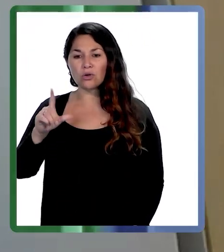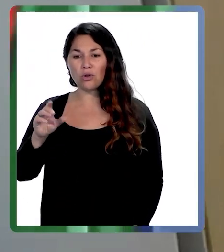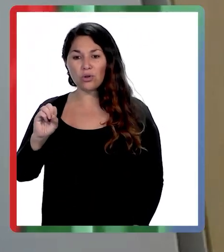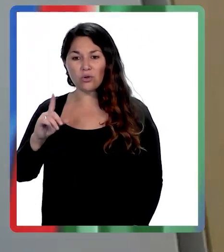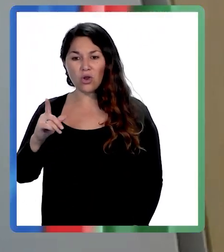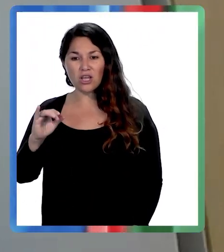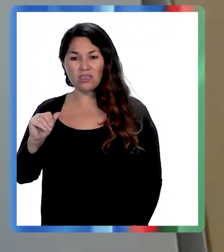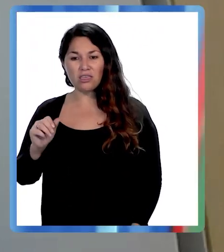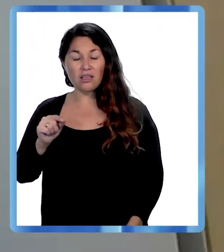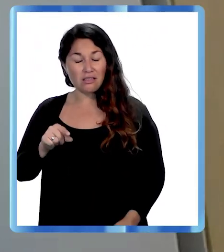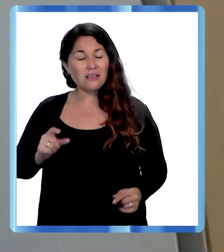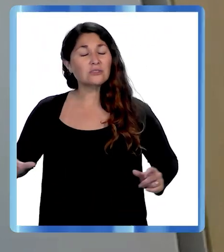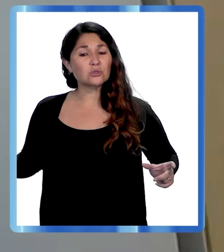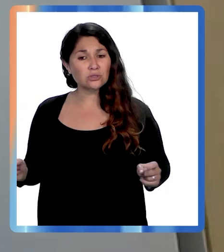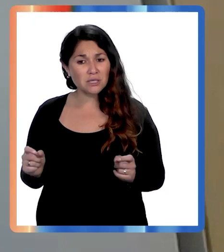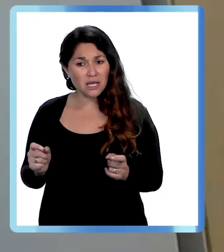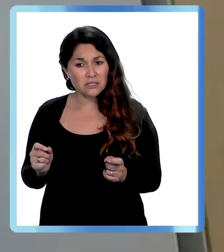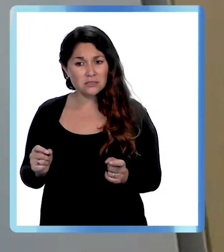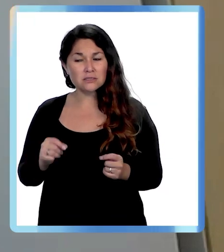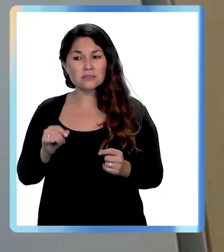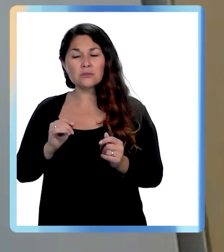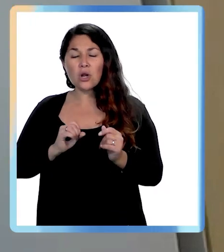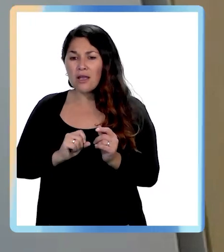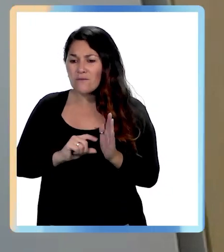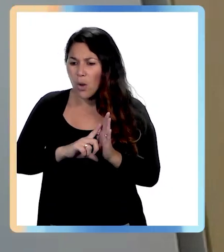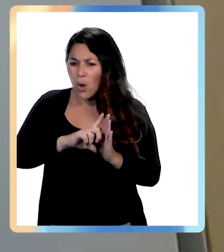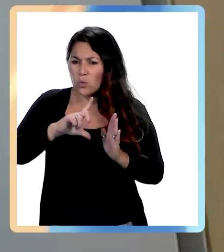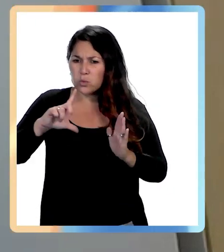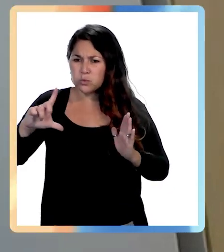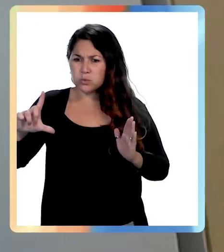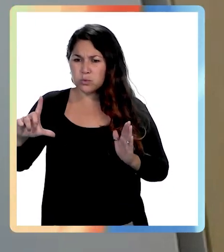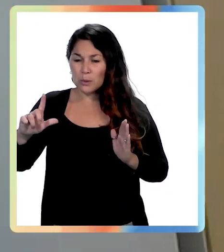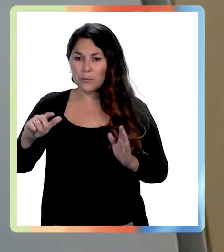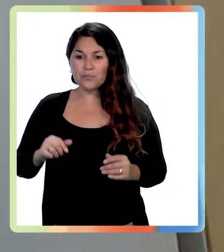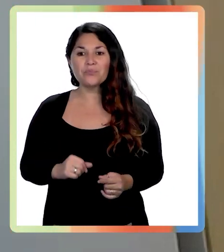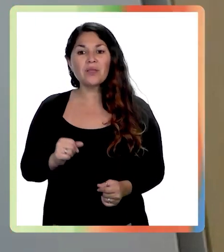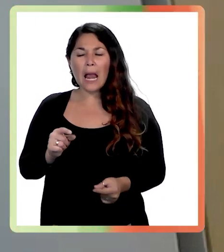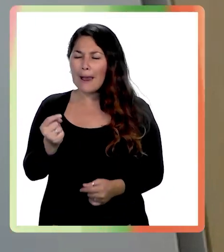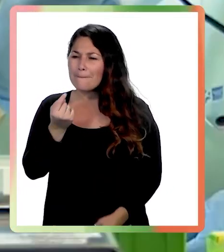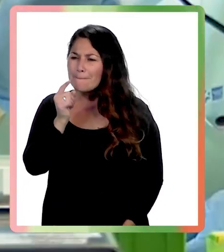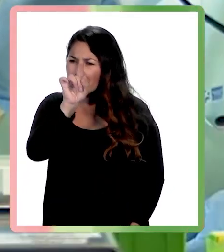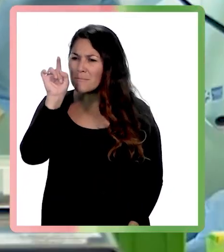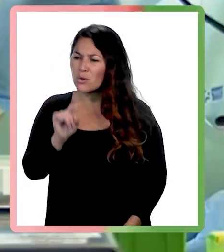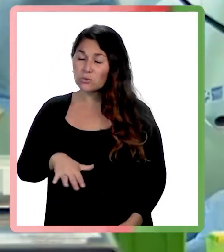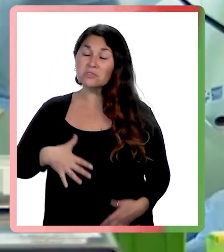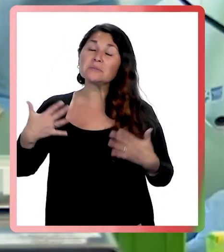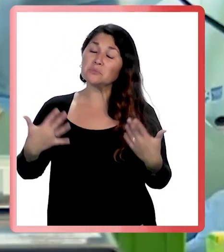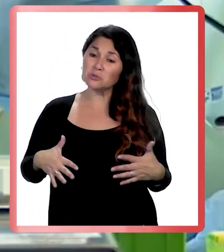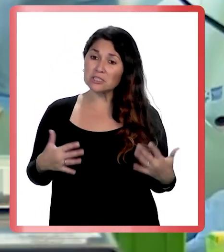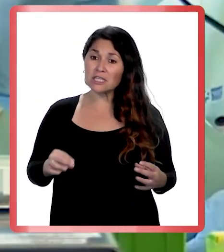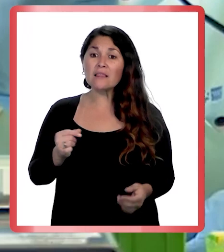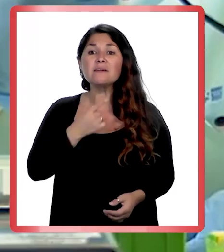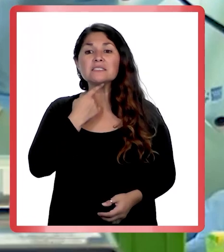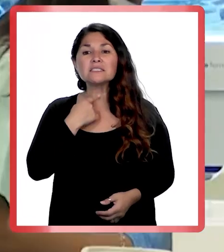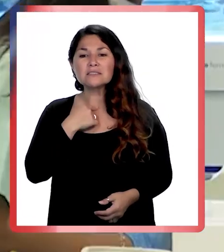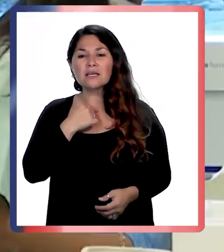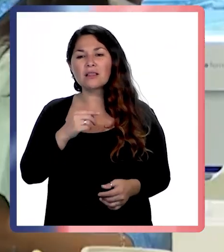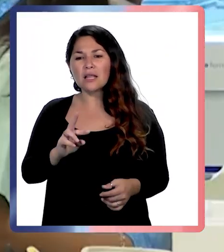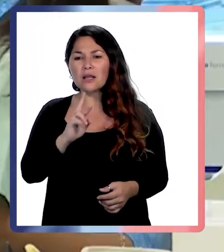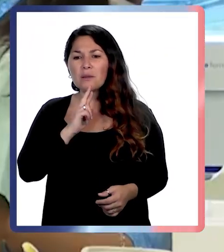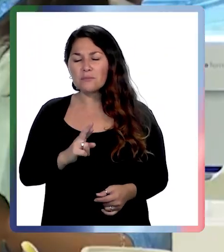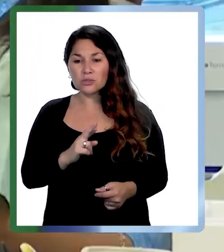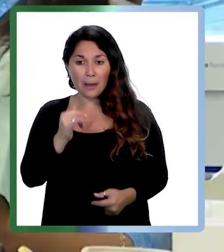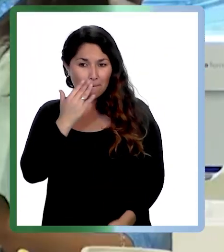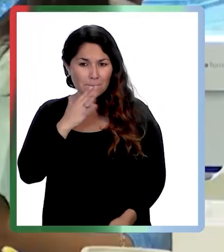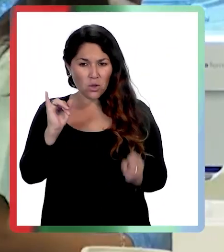pacientes ha evolucionado principalmente en esos aspectos que me parece súper importante la pregunta y buscar la forma de responderla de la mejor